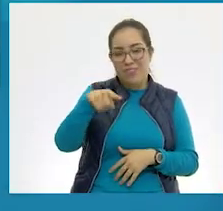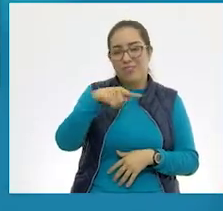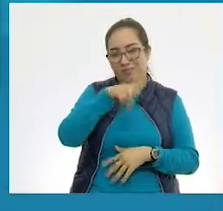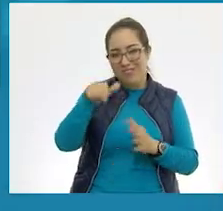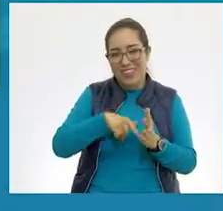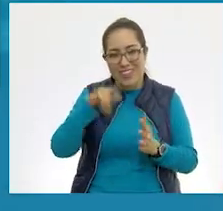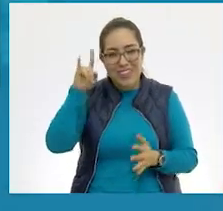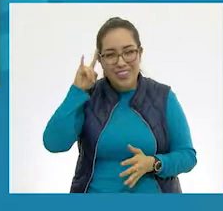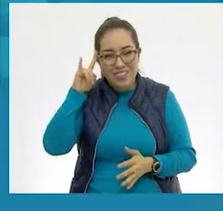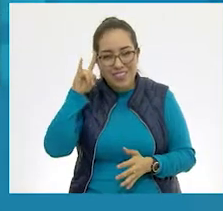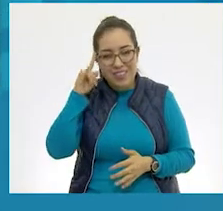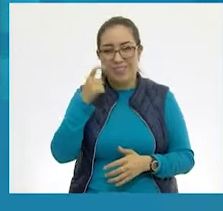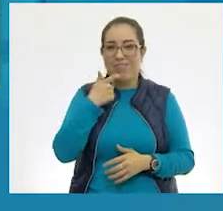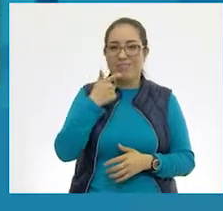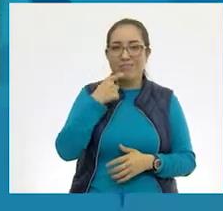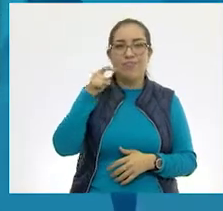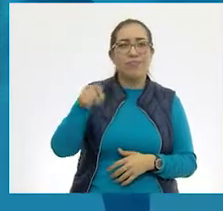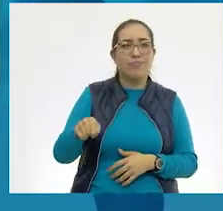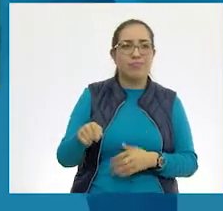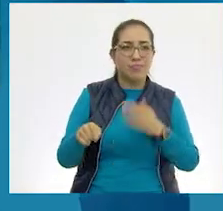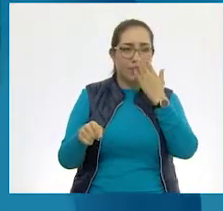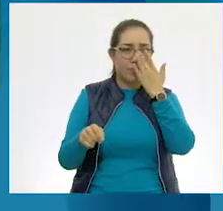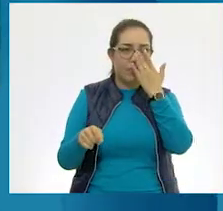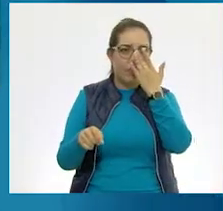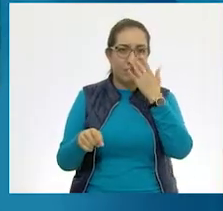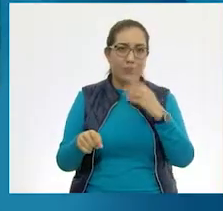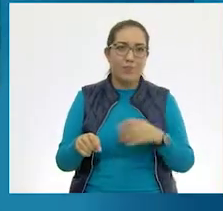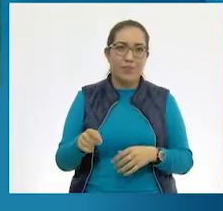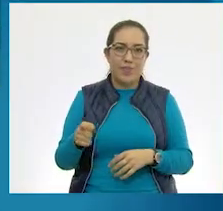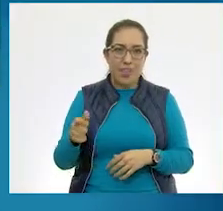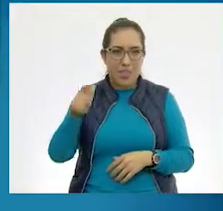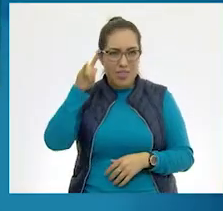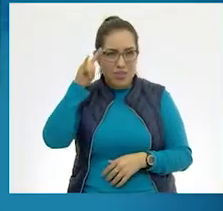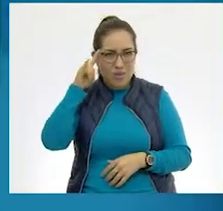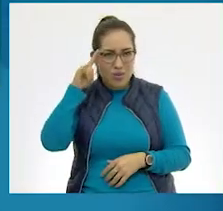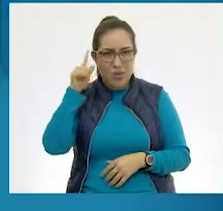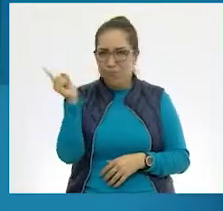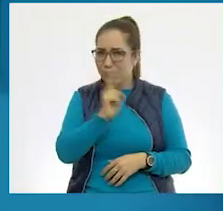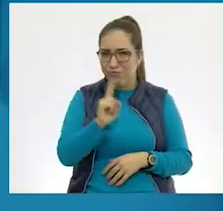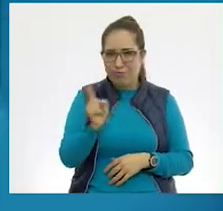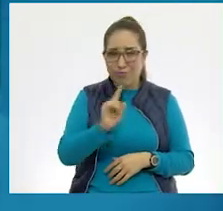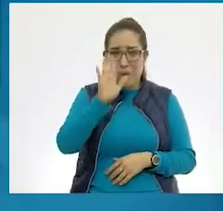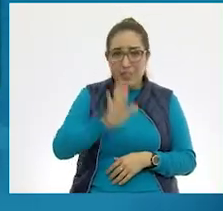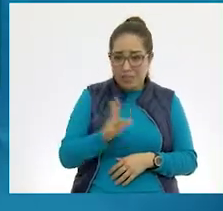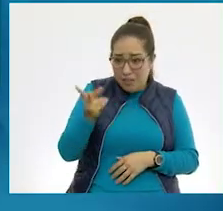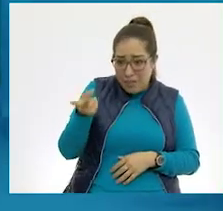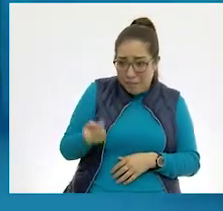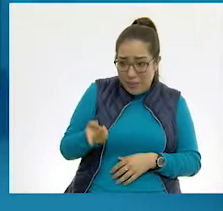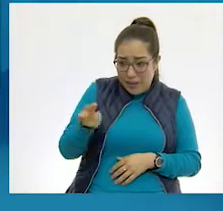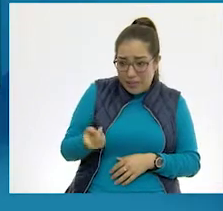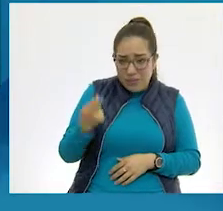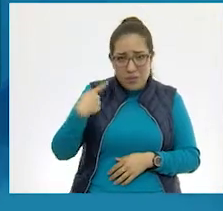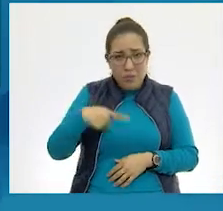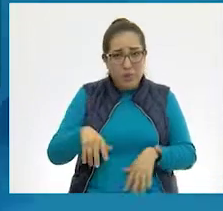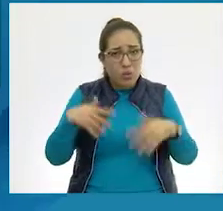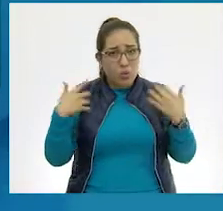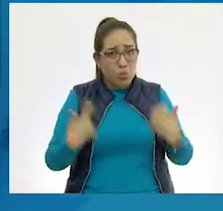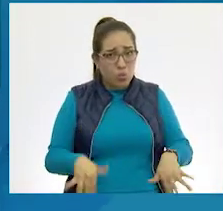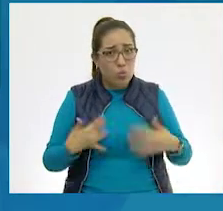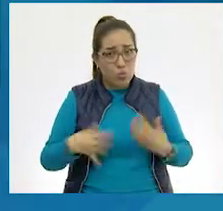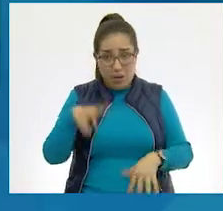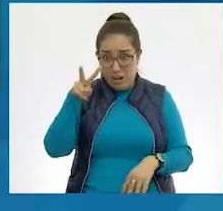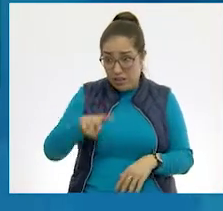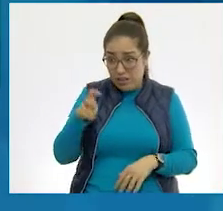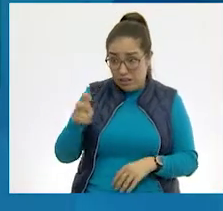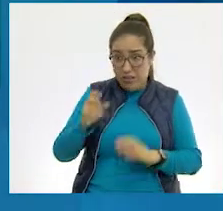exactamente. Que más que demonio, pues parece un perrito, ¿no? Pero no, hombre, te arranca el cacho si